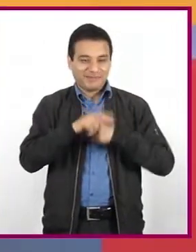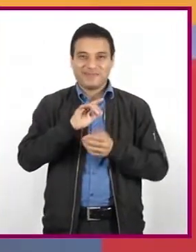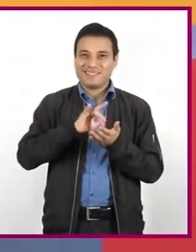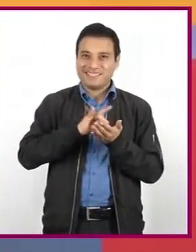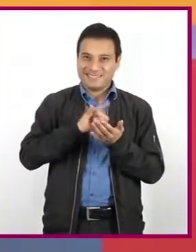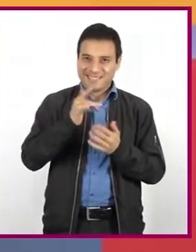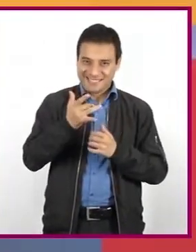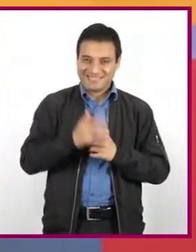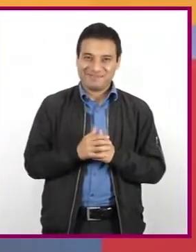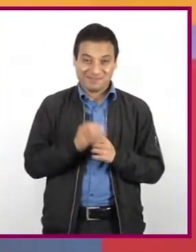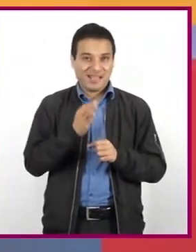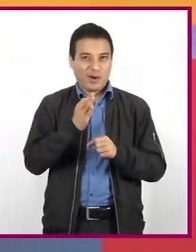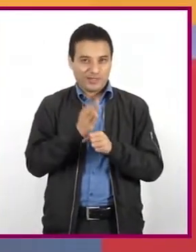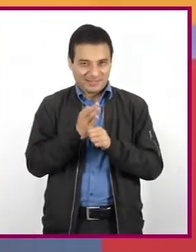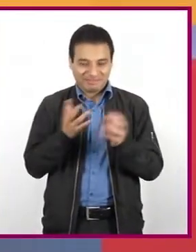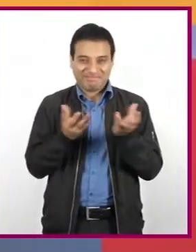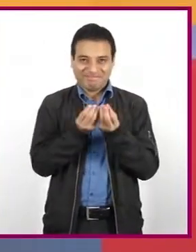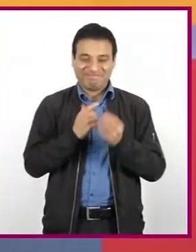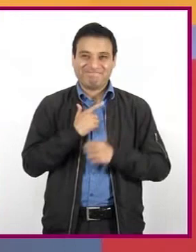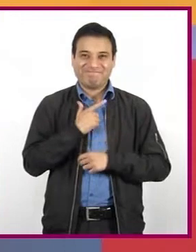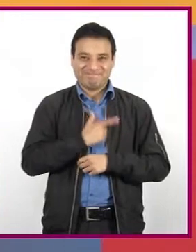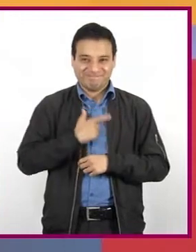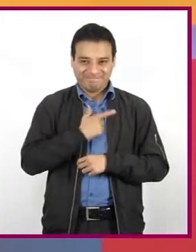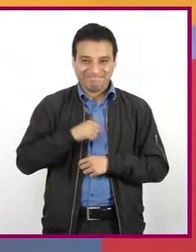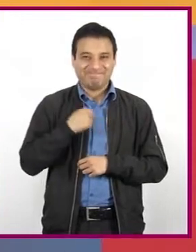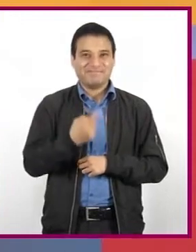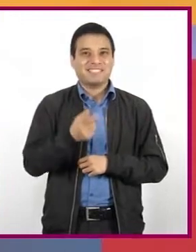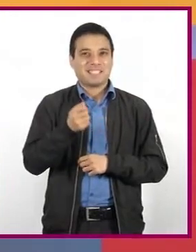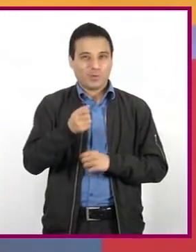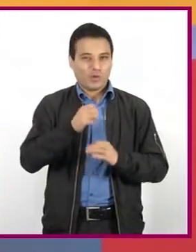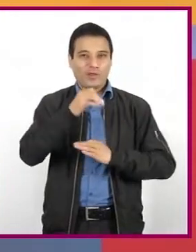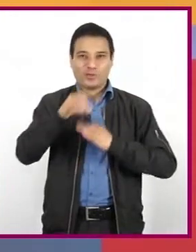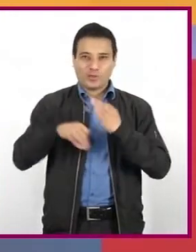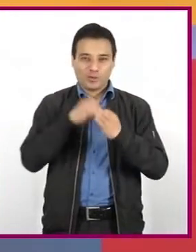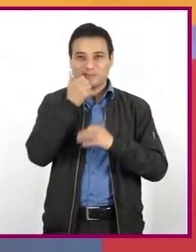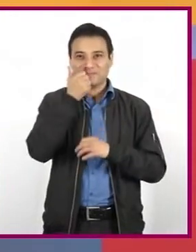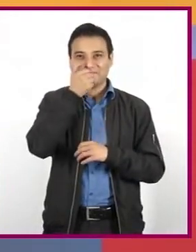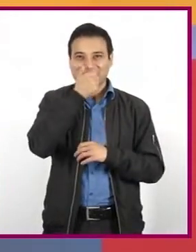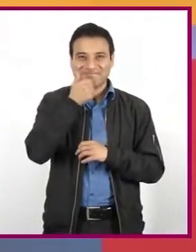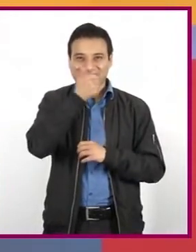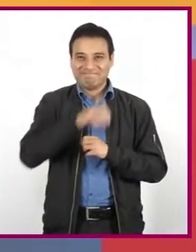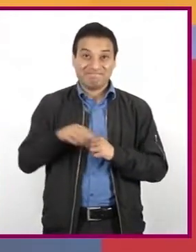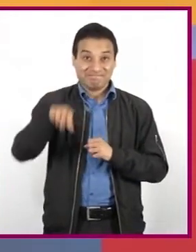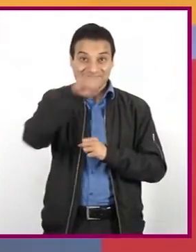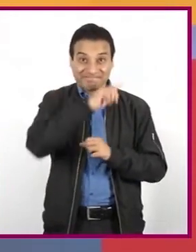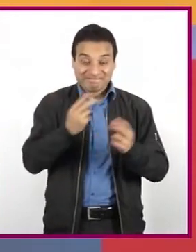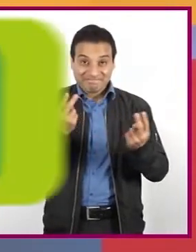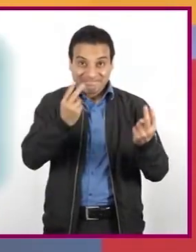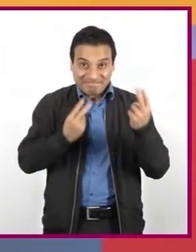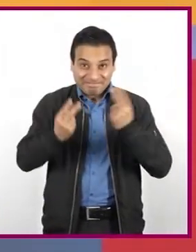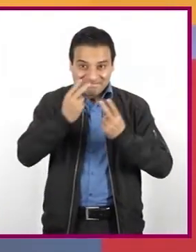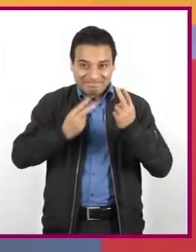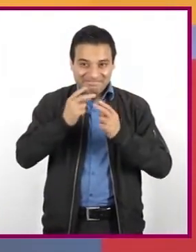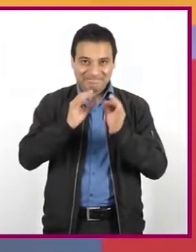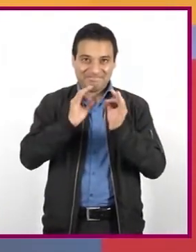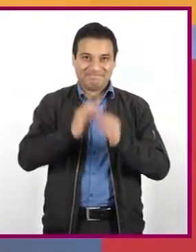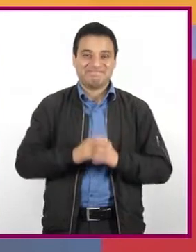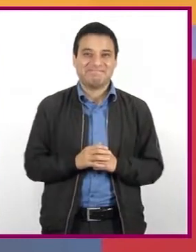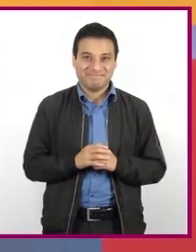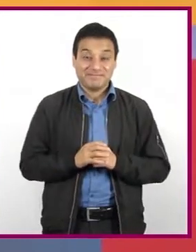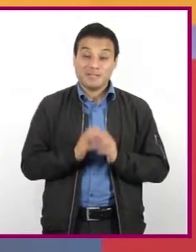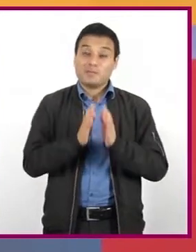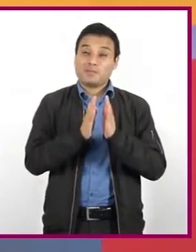estar con ustedes en esta ocasión. Les envío un cordial saludo a todas y a todos quienes nos acompañan desde sus hogares. No olviden